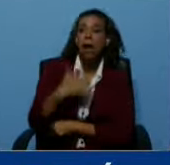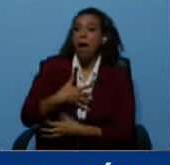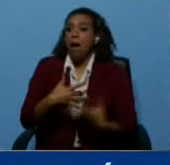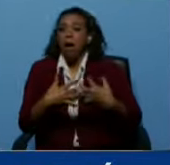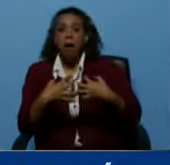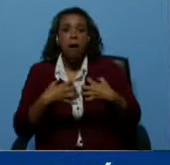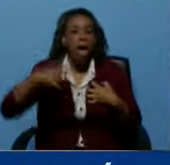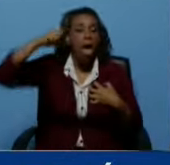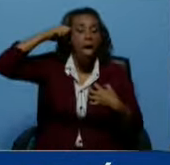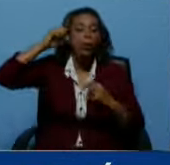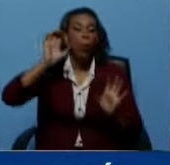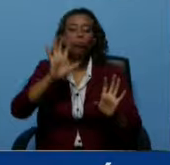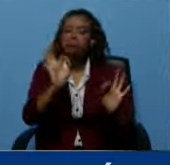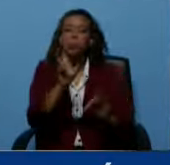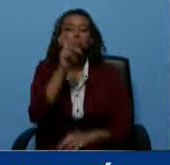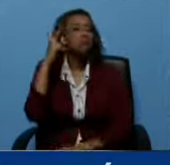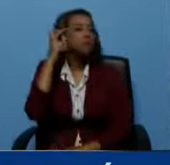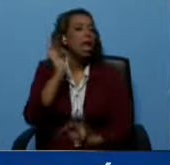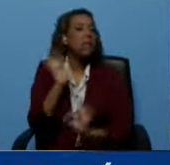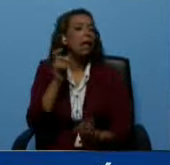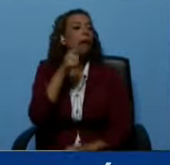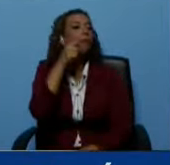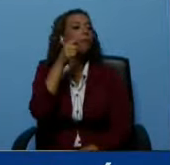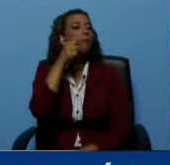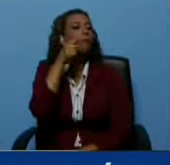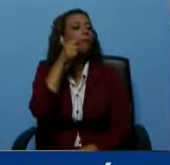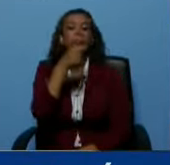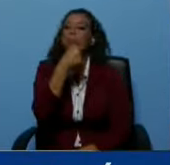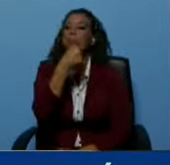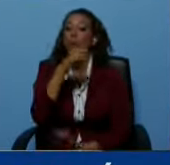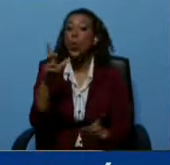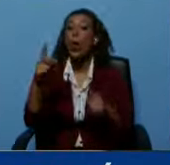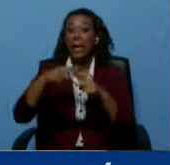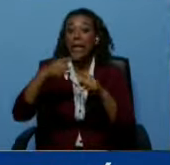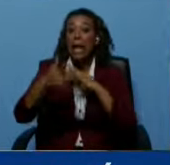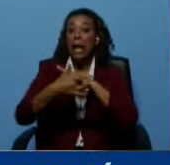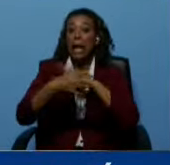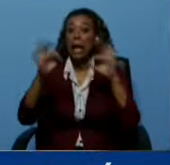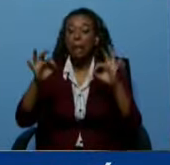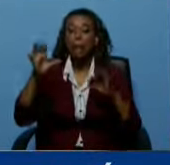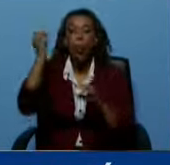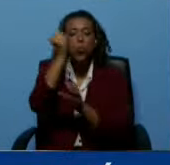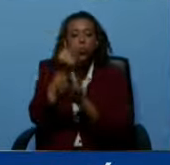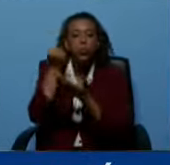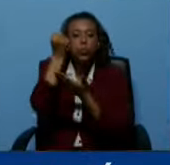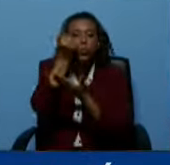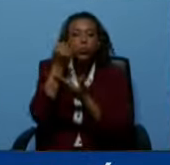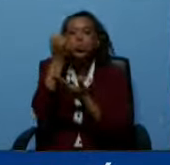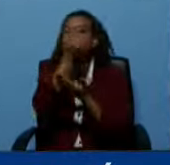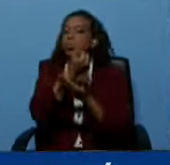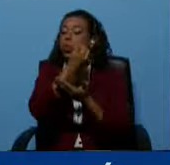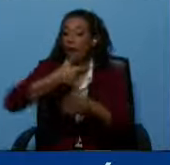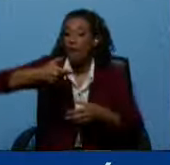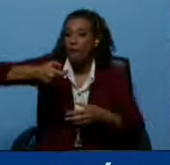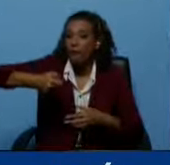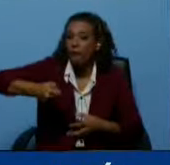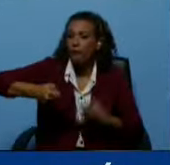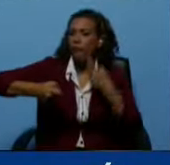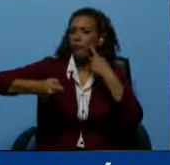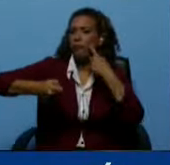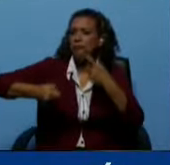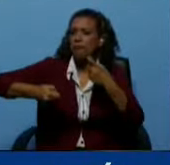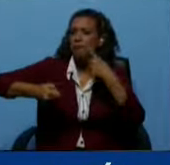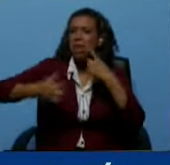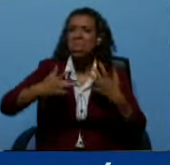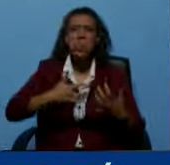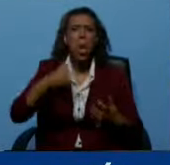sensibles y al sonido. Entonces, utilizamos este equipo de ultrasonido que al presionar para que